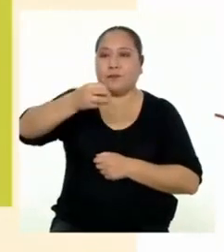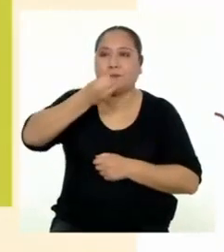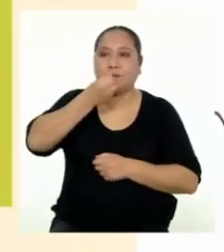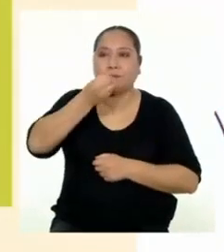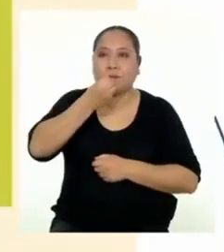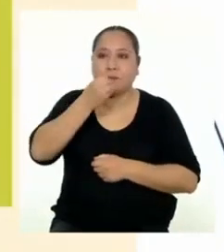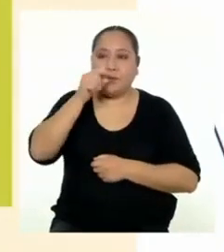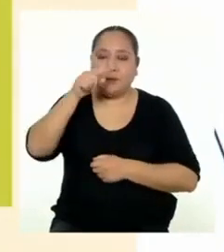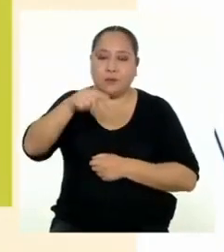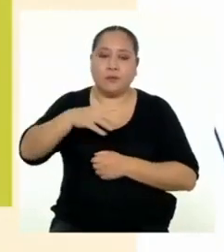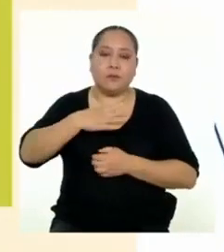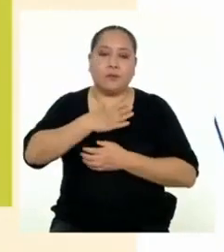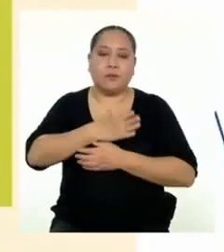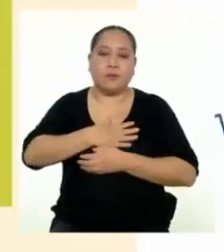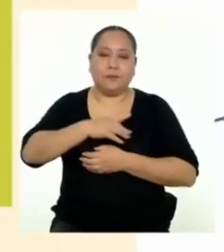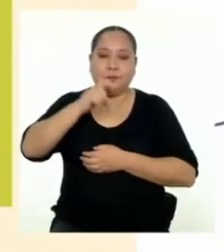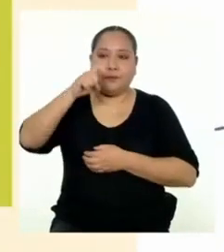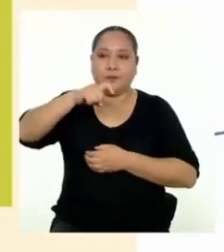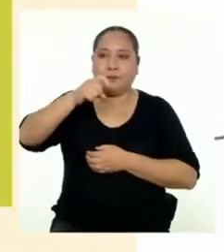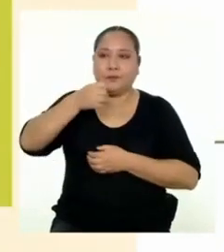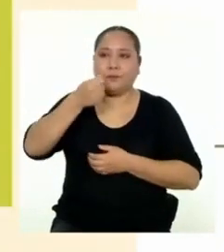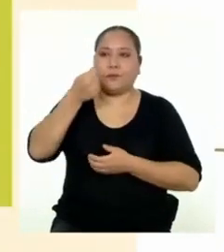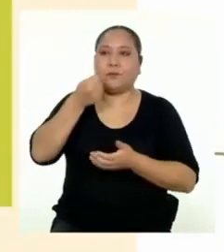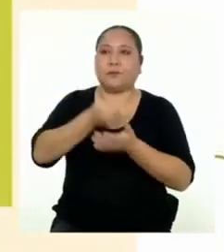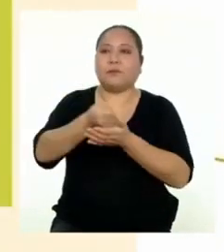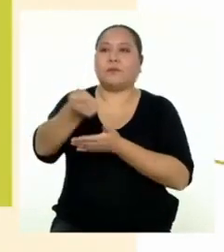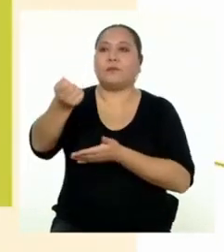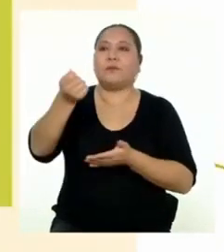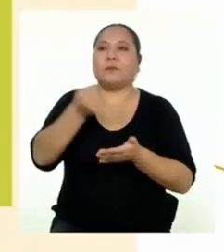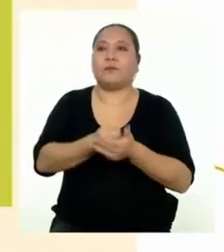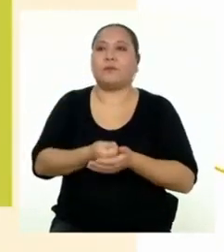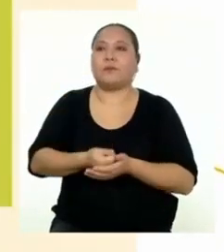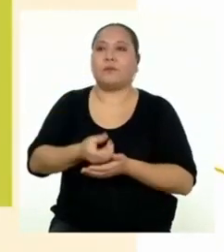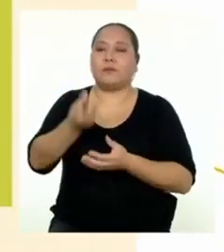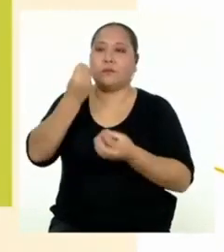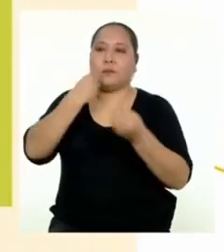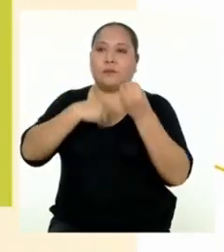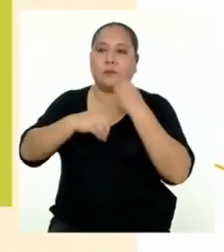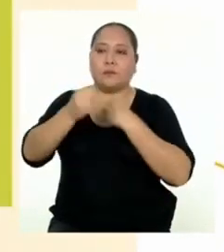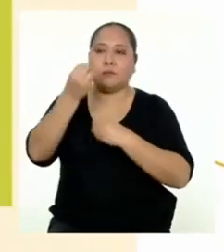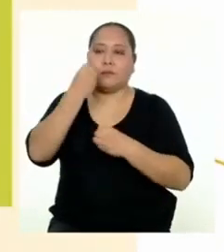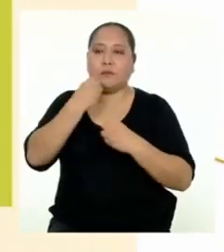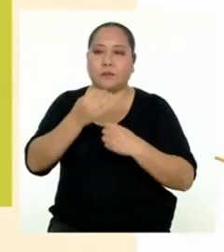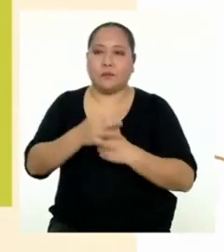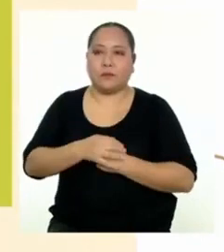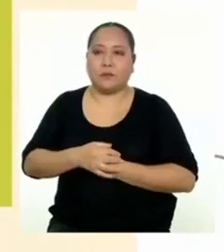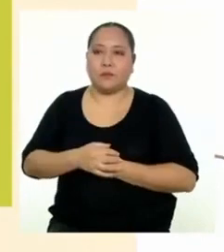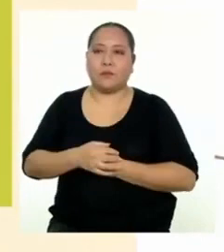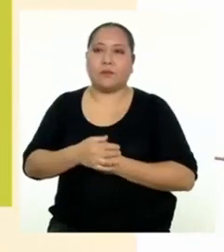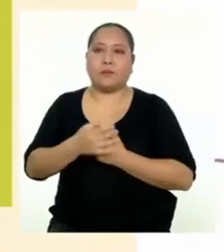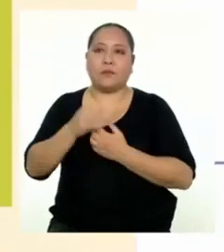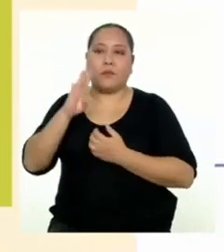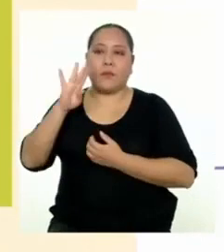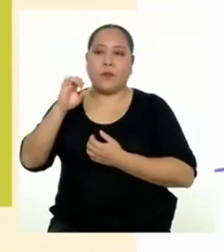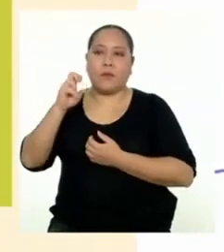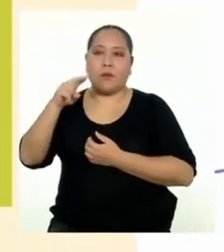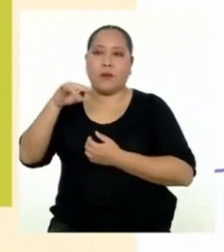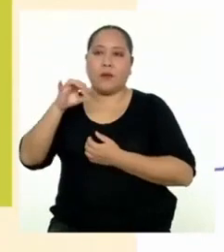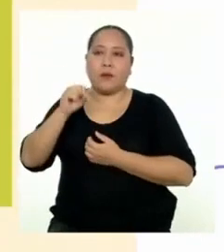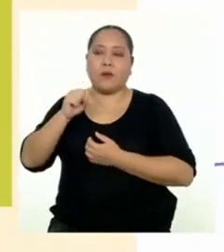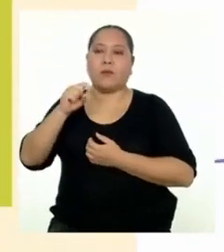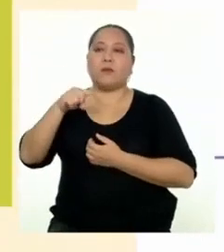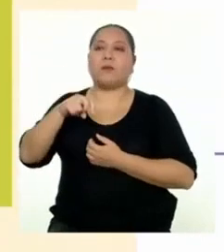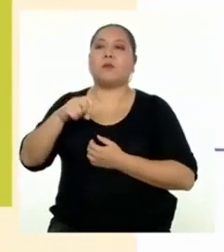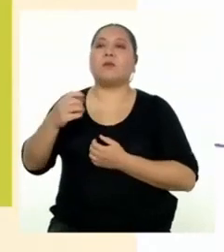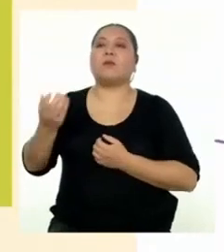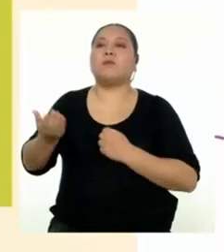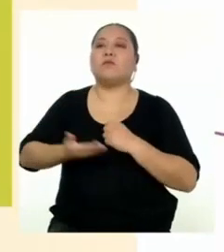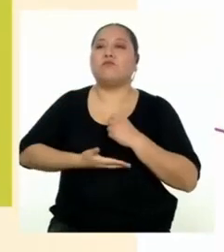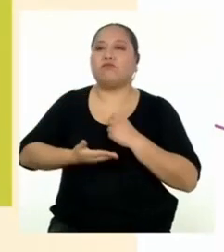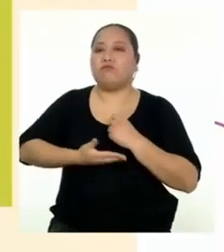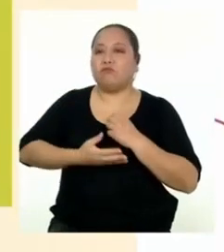comer. Para poder satisfacer esa necesidad, debe adquirir y consumir alimentos, bienes, y saciar su